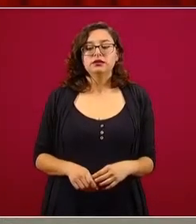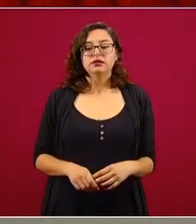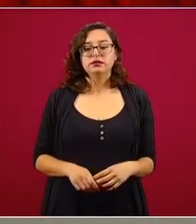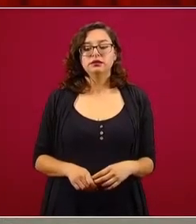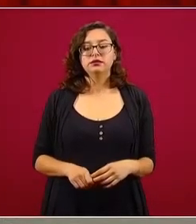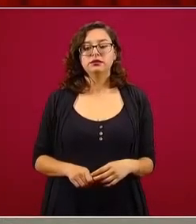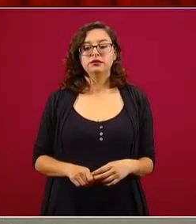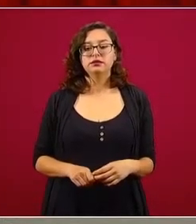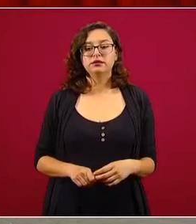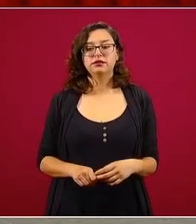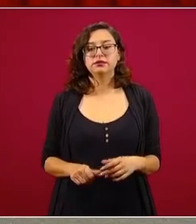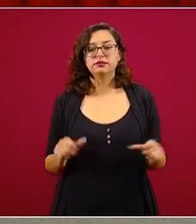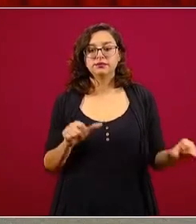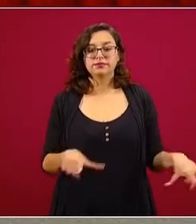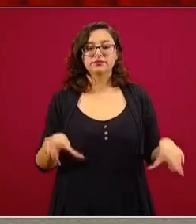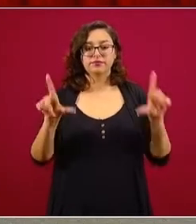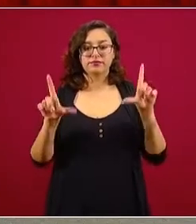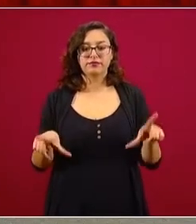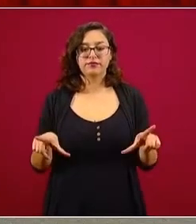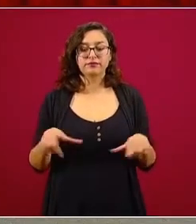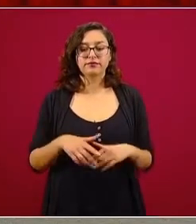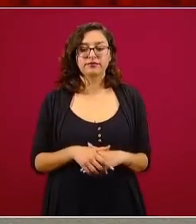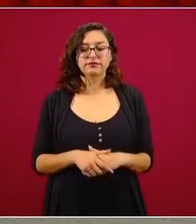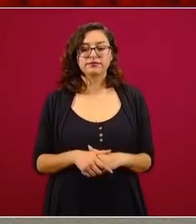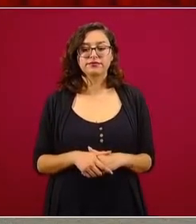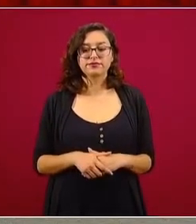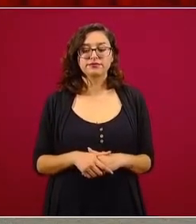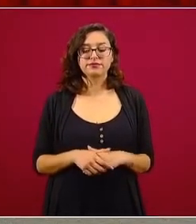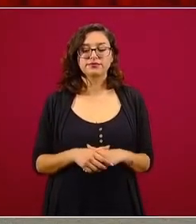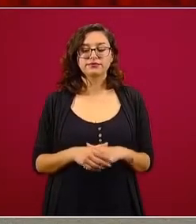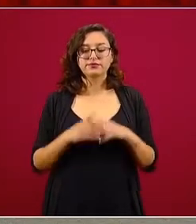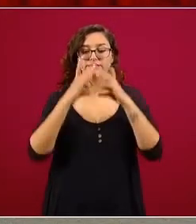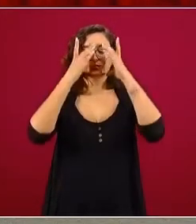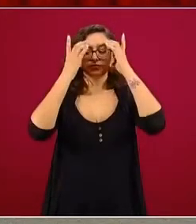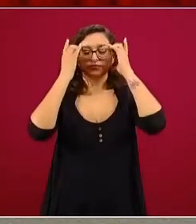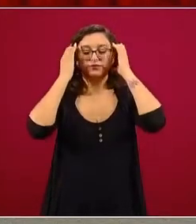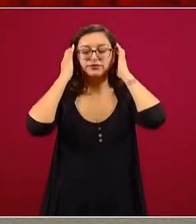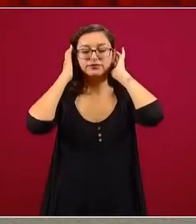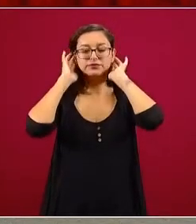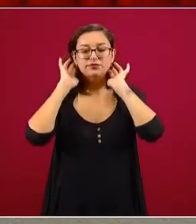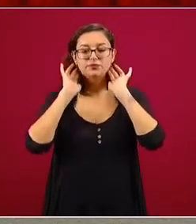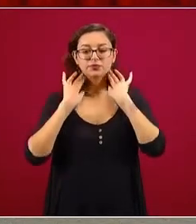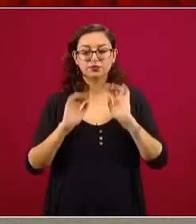Vamos a esperar la presentación para que podamos ir avanzando. Bueno,